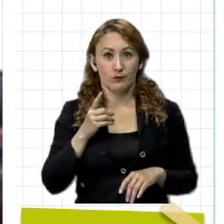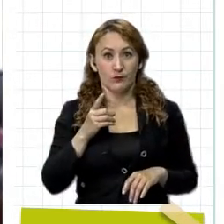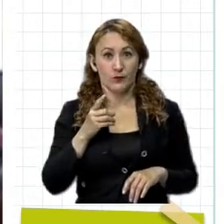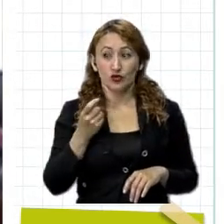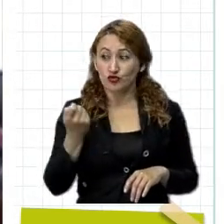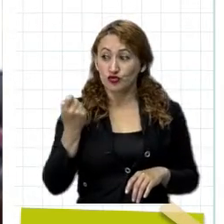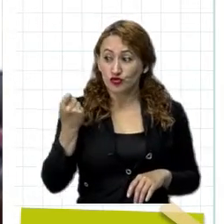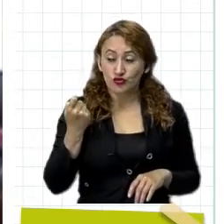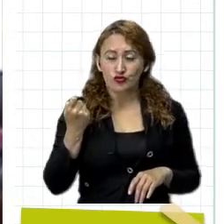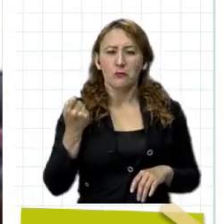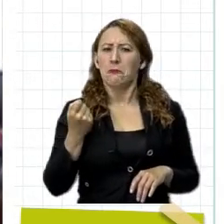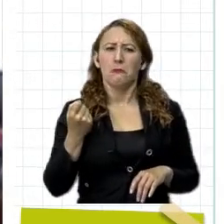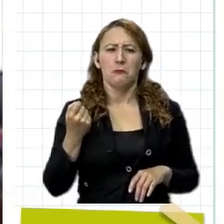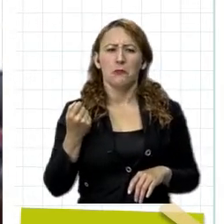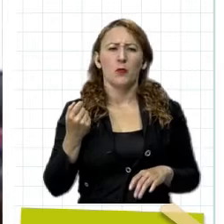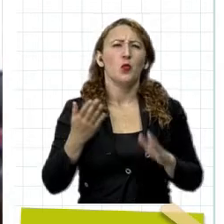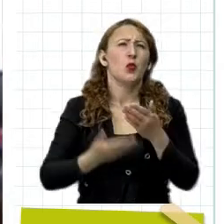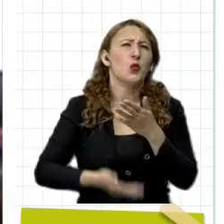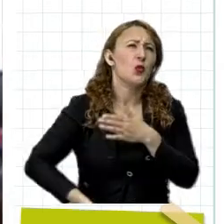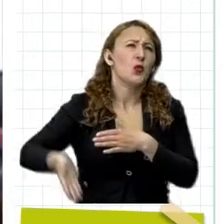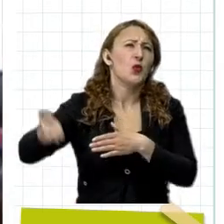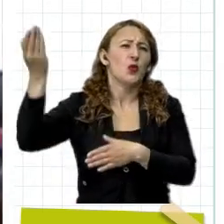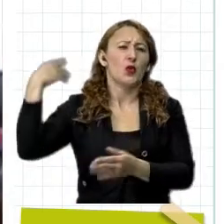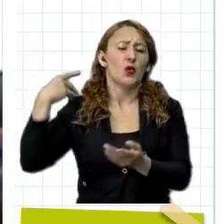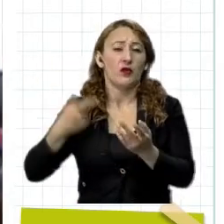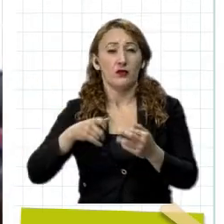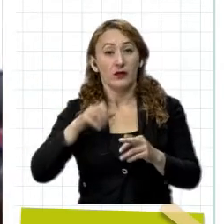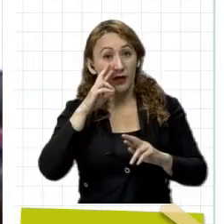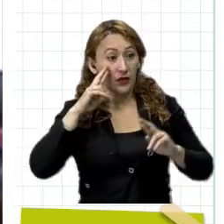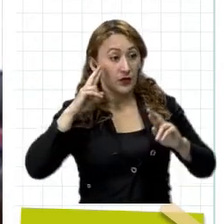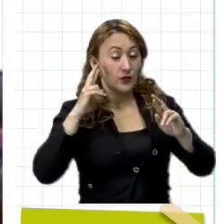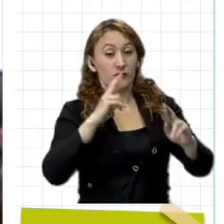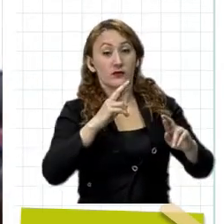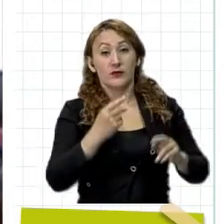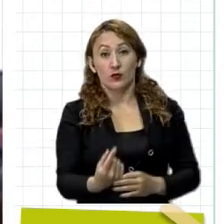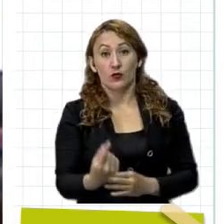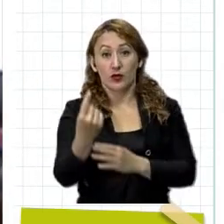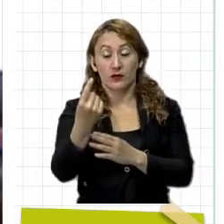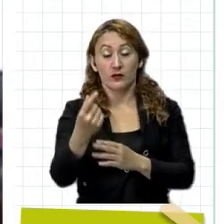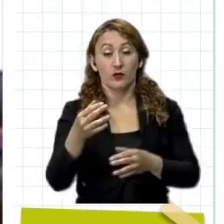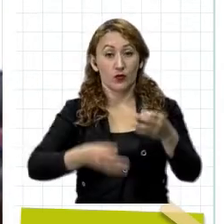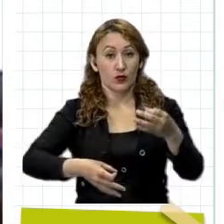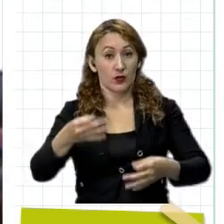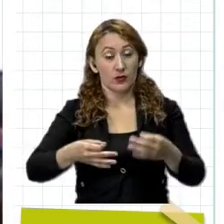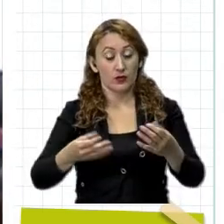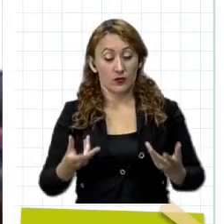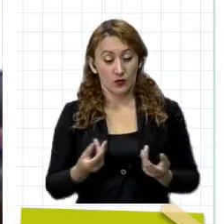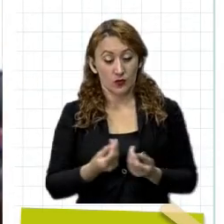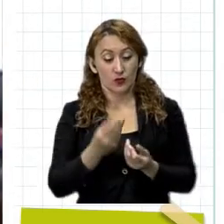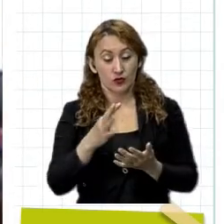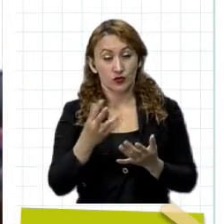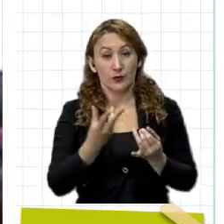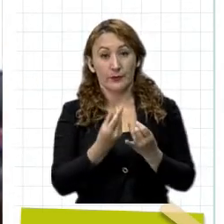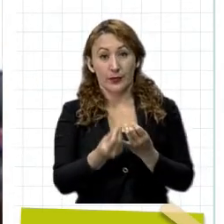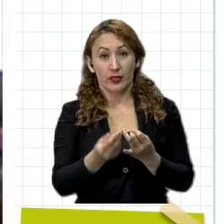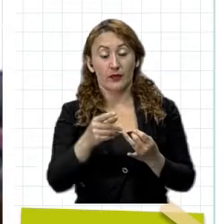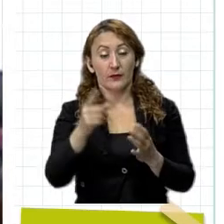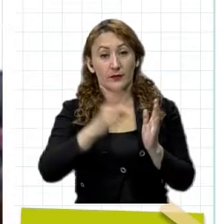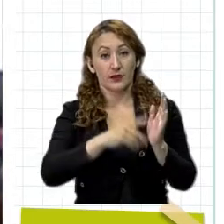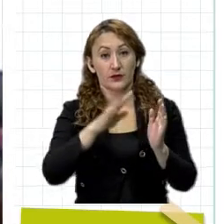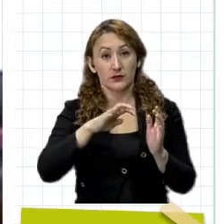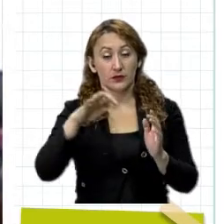reciente, y que mucho antes de haber obtenido un reconocimiento político y jurídico como grupo étnico en